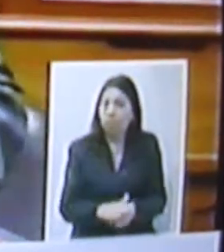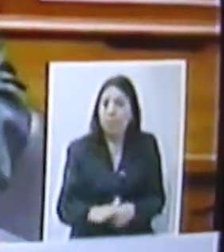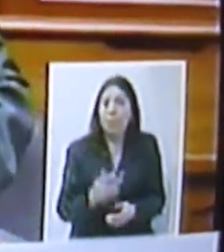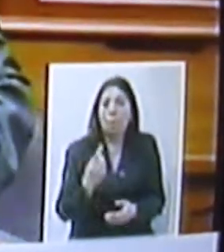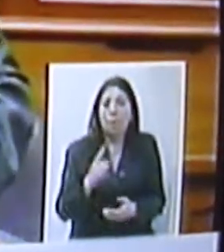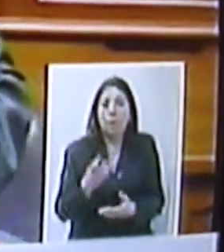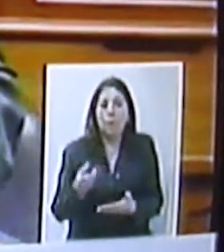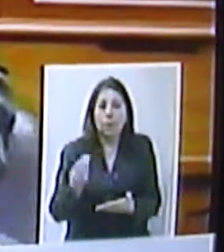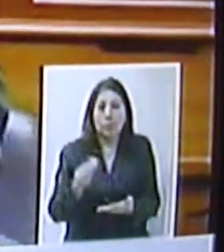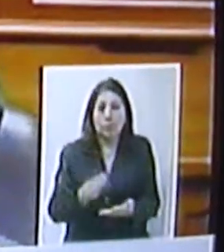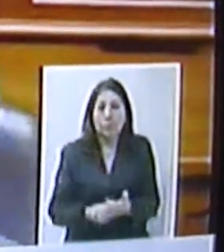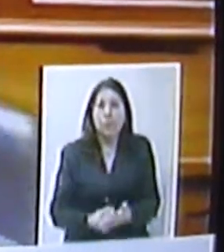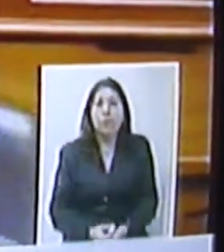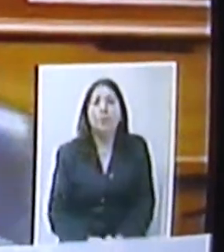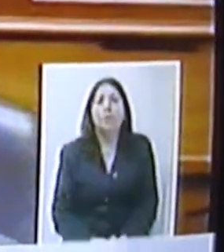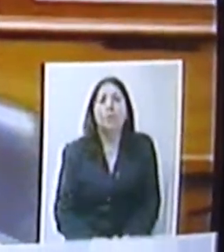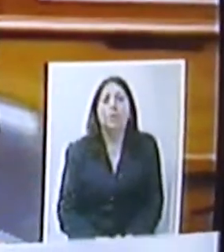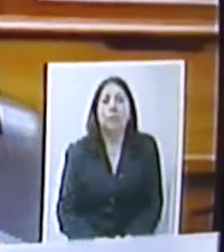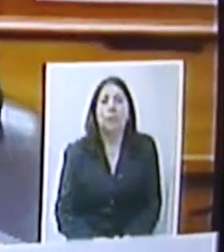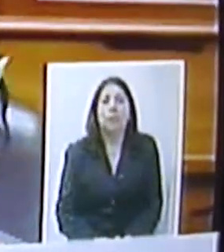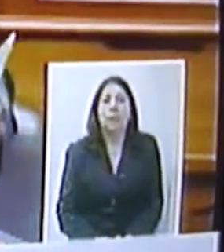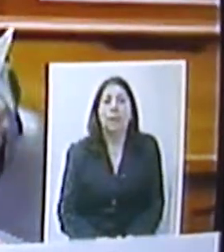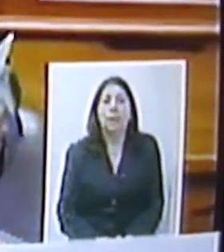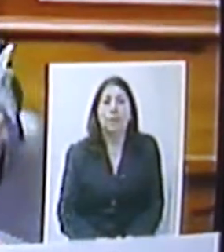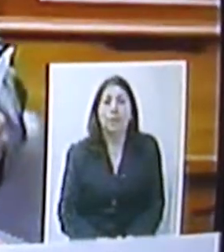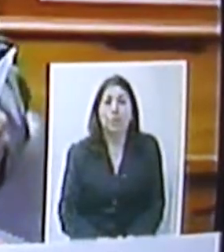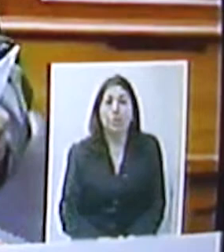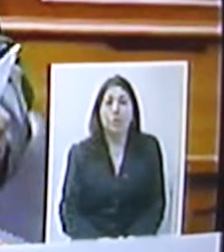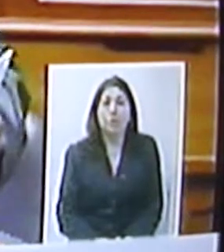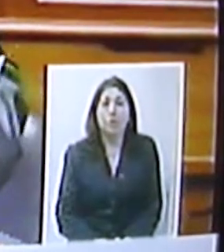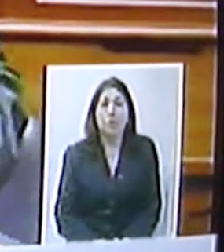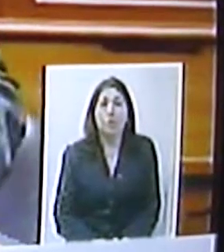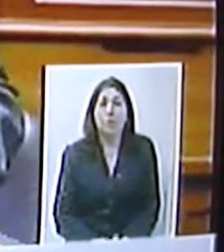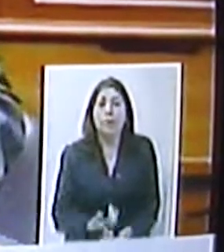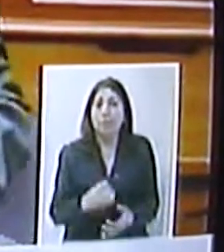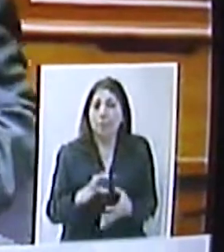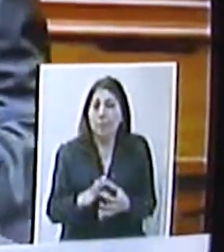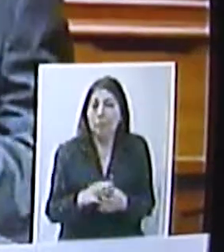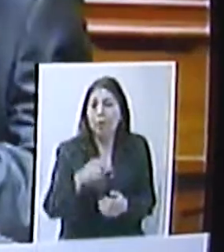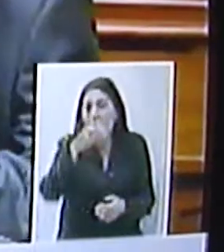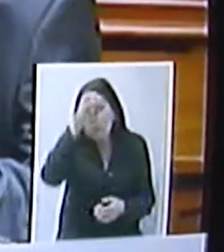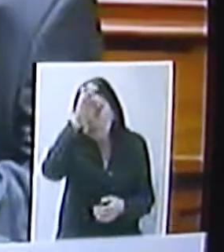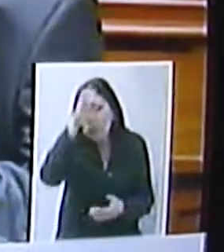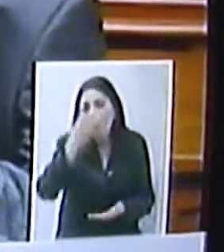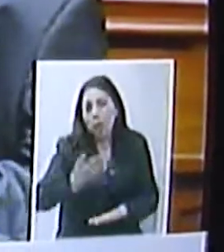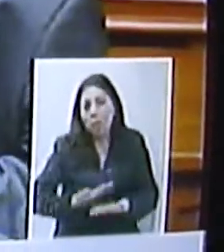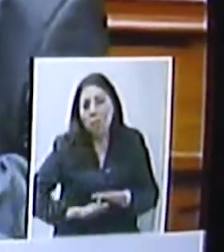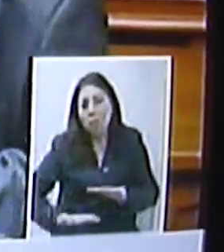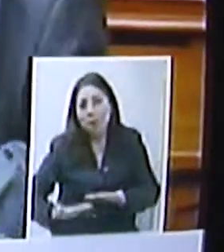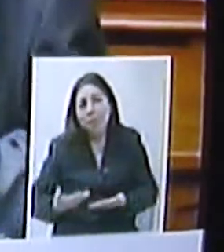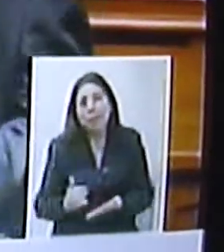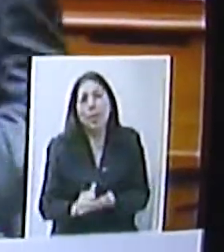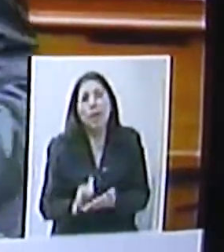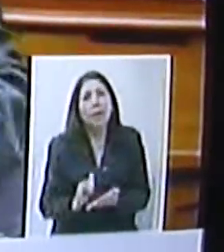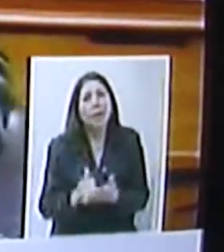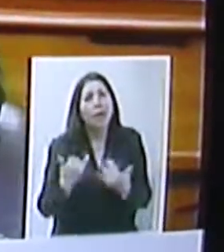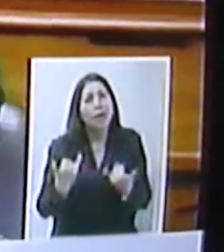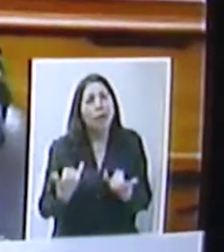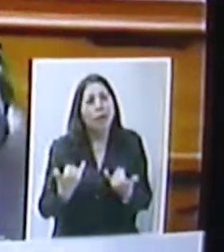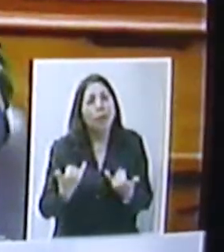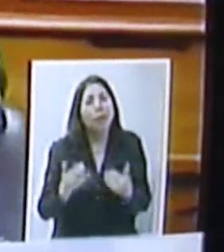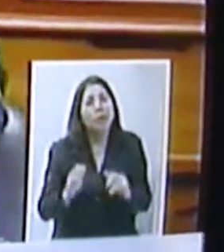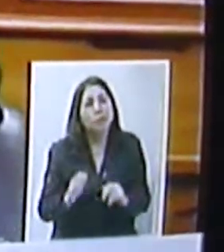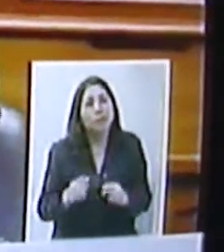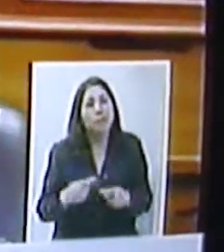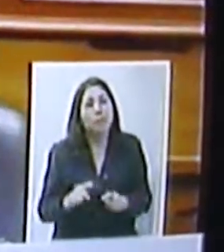presidente, para consumo vehicular y domiciliario, ese gas cusqueño y convenciano, que en este momento